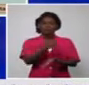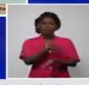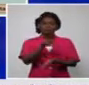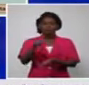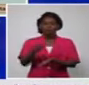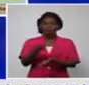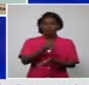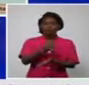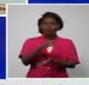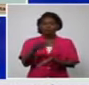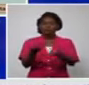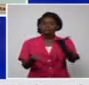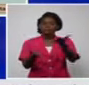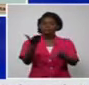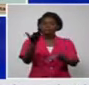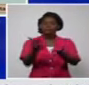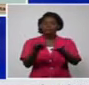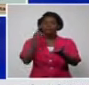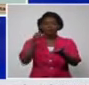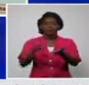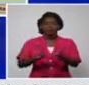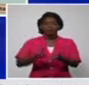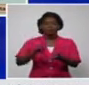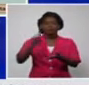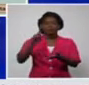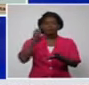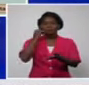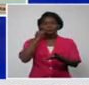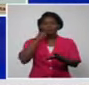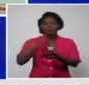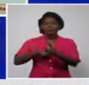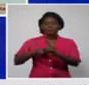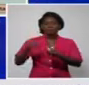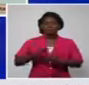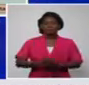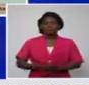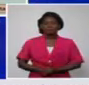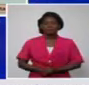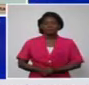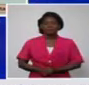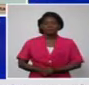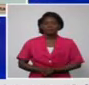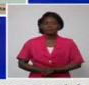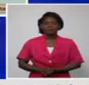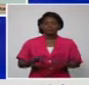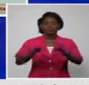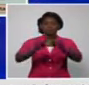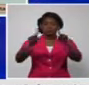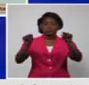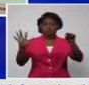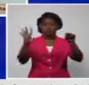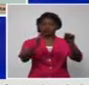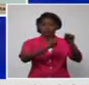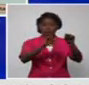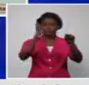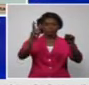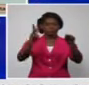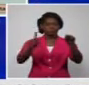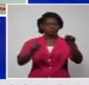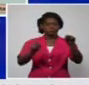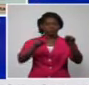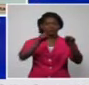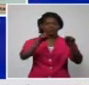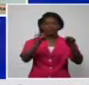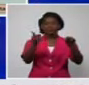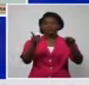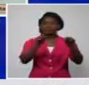provincias con menor tasa de nuestro país. Y Cuba incrementa su tasa a